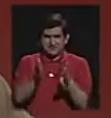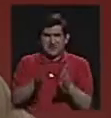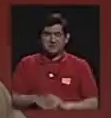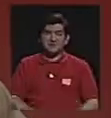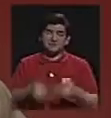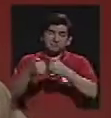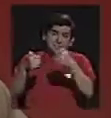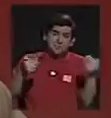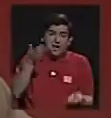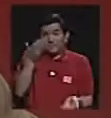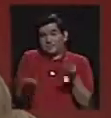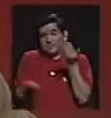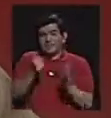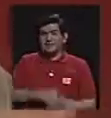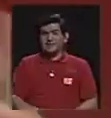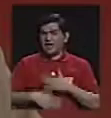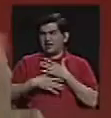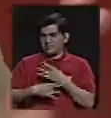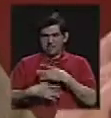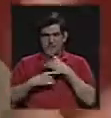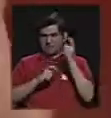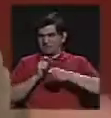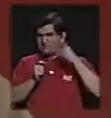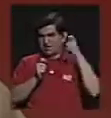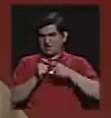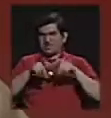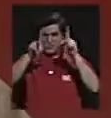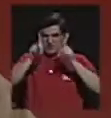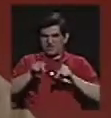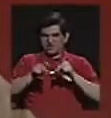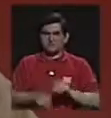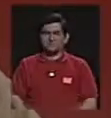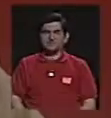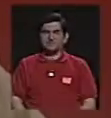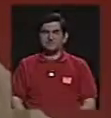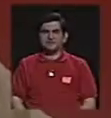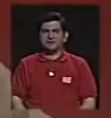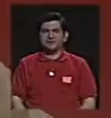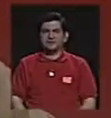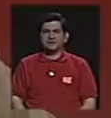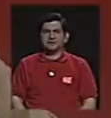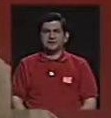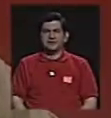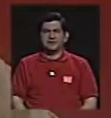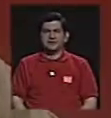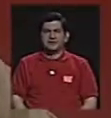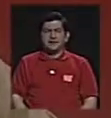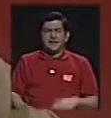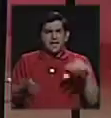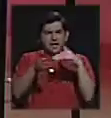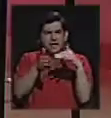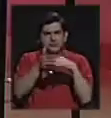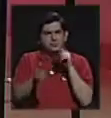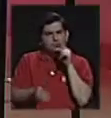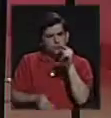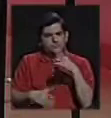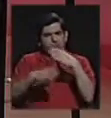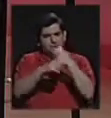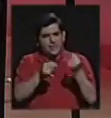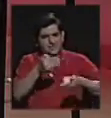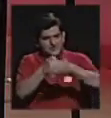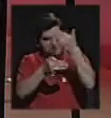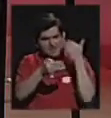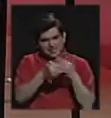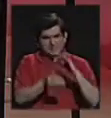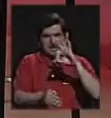lado, pues posiblemente un desencanto concreto con los actores que están en juego. De acuerdo con los estudios que ustedes han venido realizando de